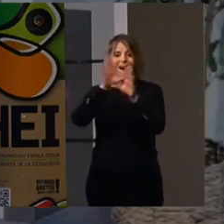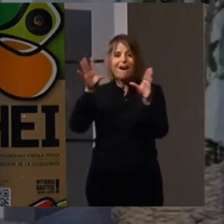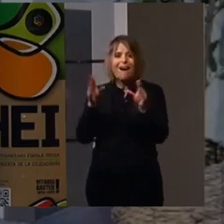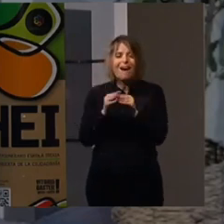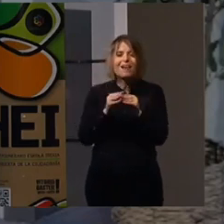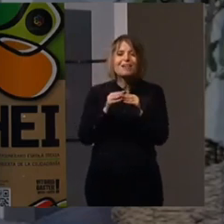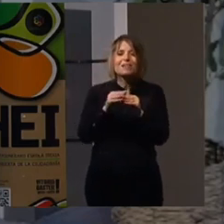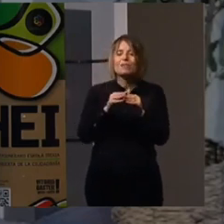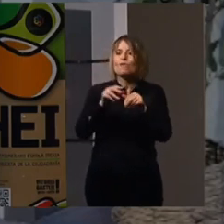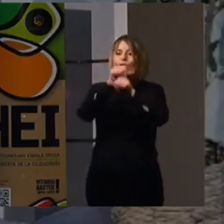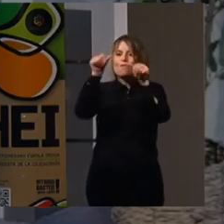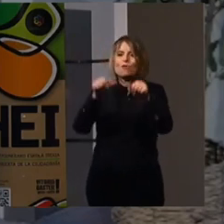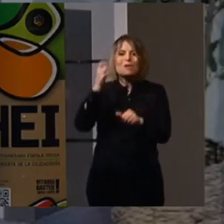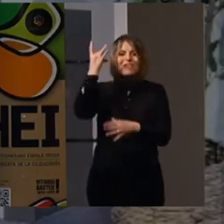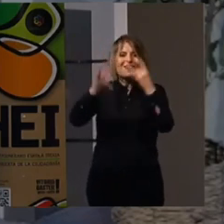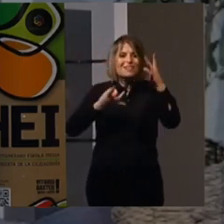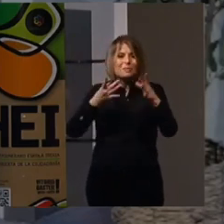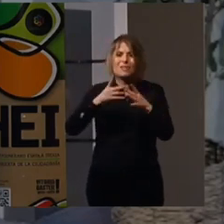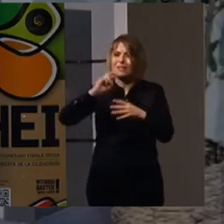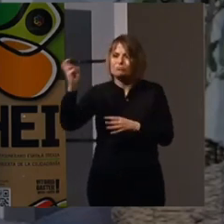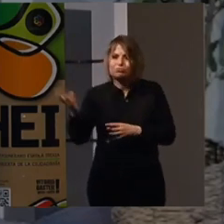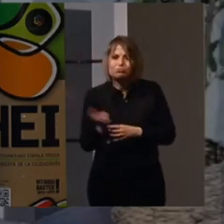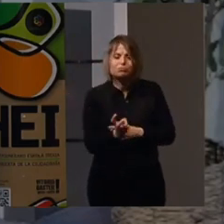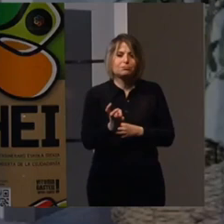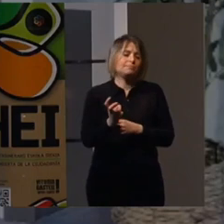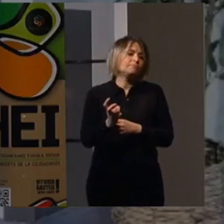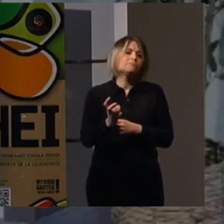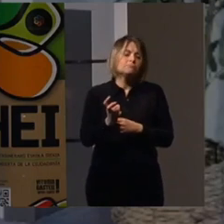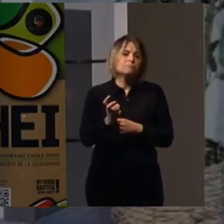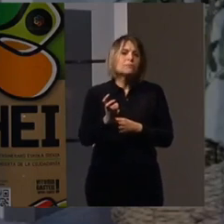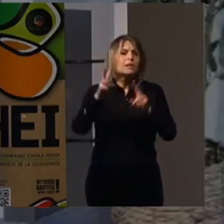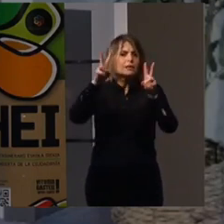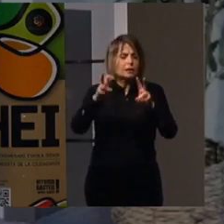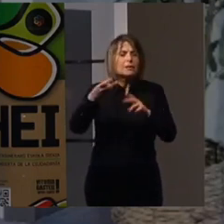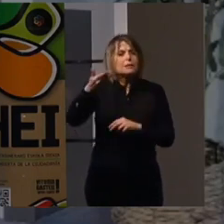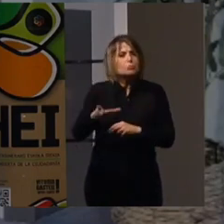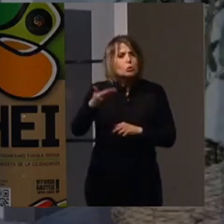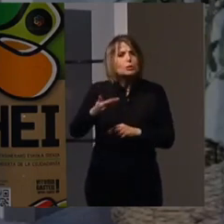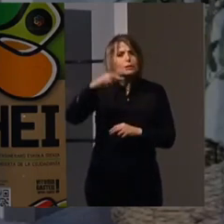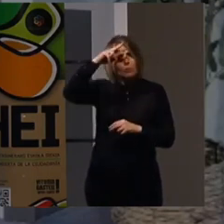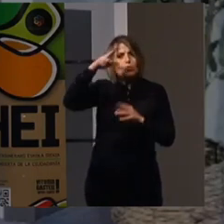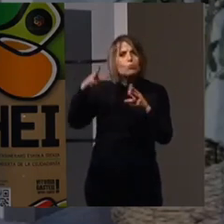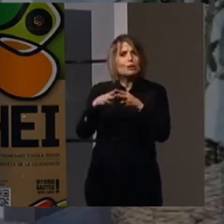con distintos formatos de actividades sobre temas diversos que ocupan y preocupan a la ciudadanía.